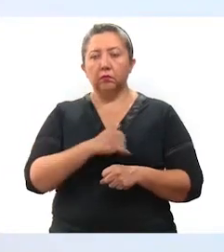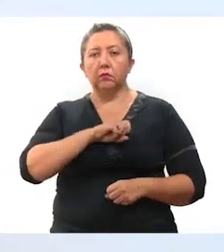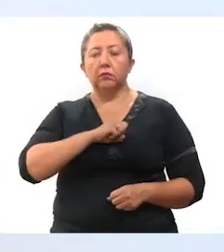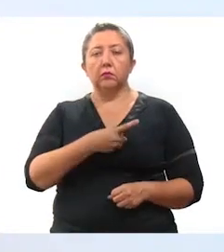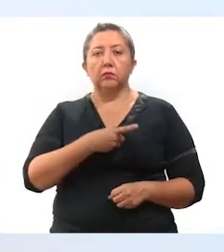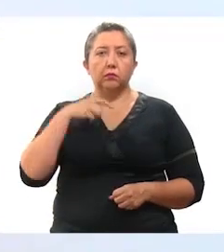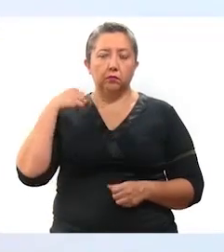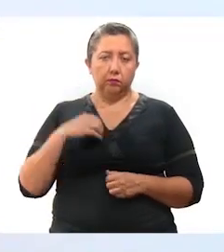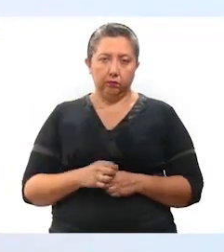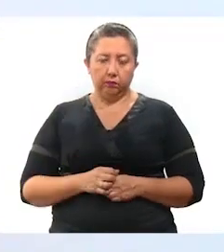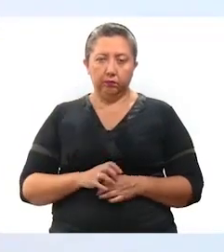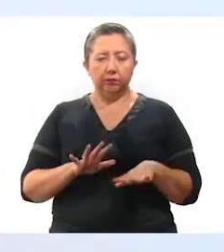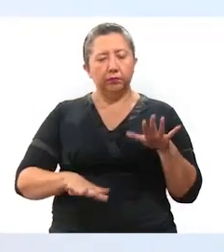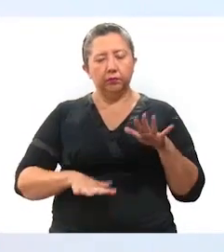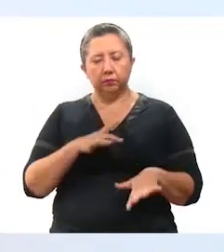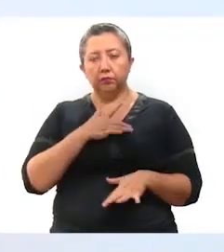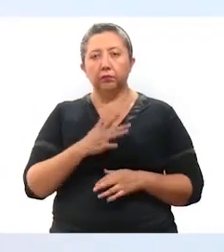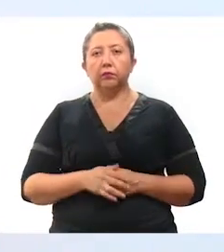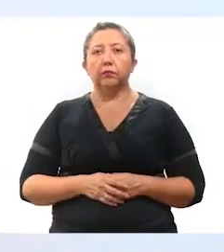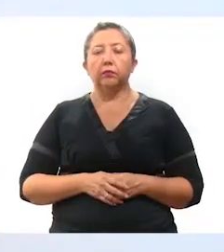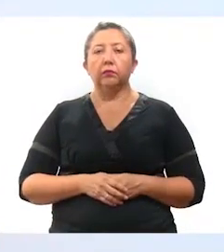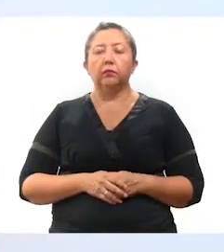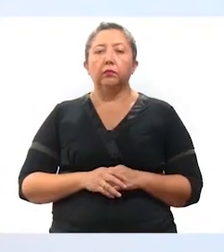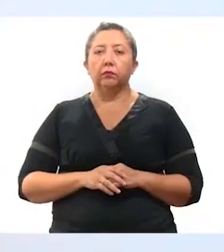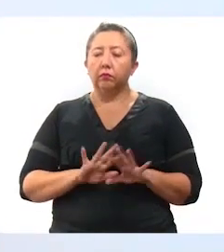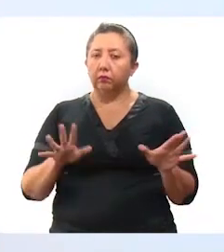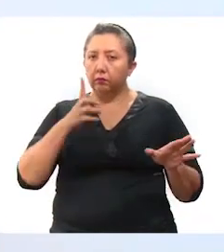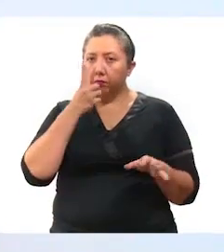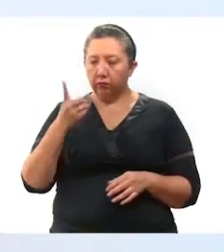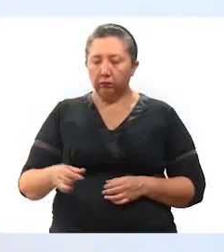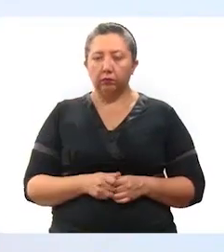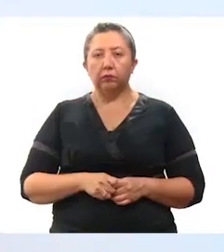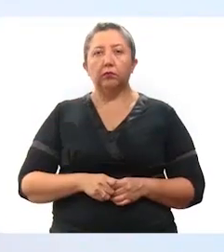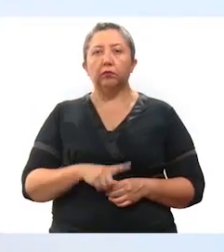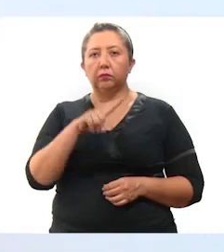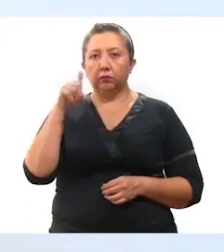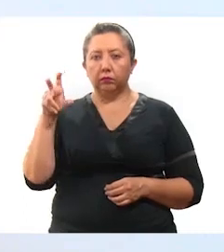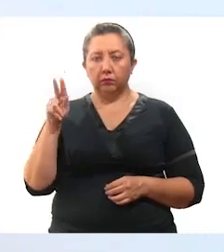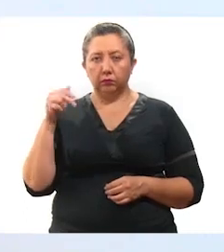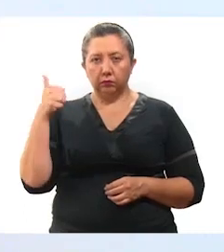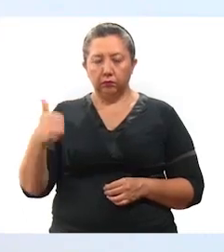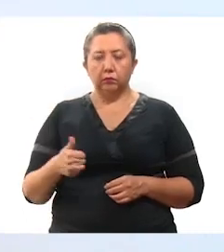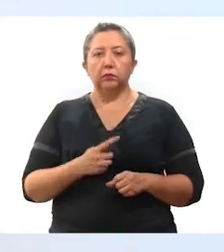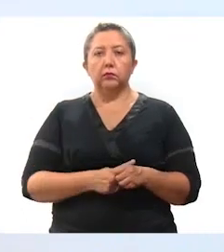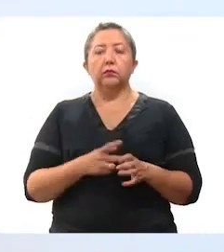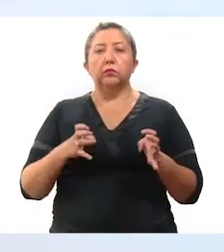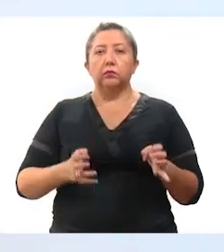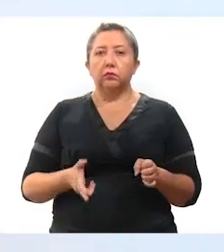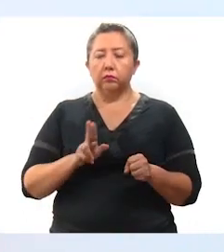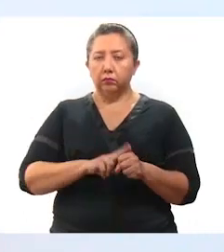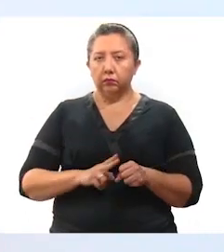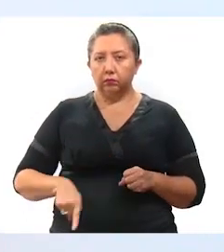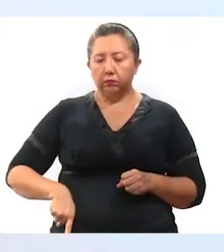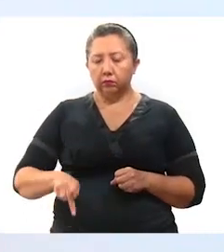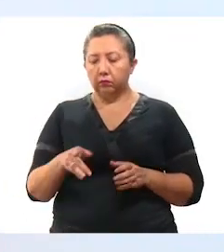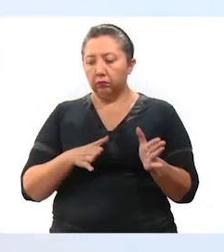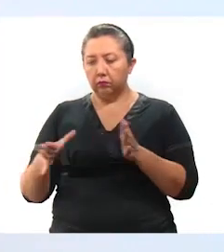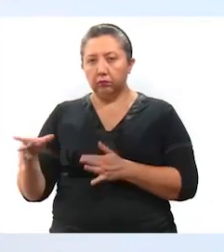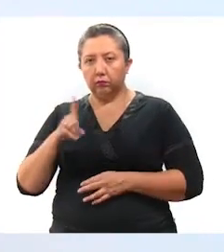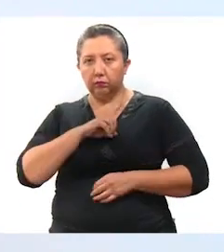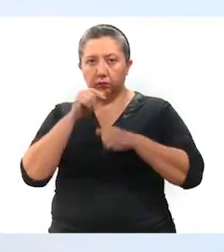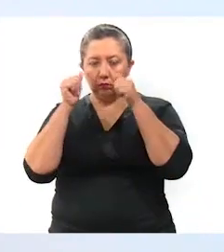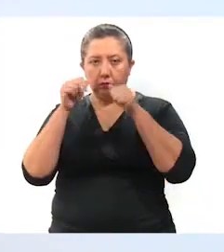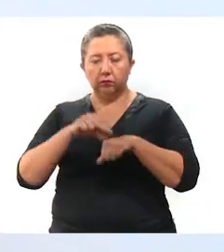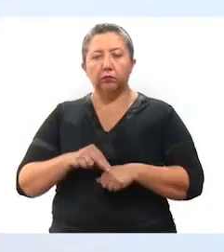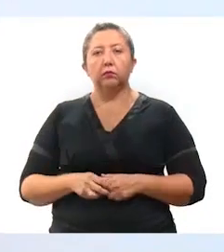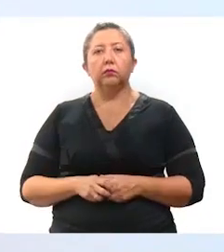médico de los servicios de salud. Presentan síntomas leves. Como ya se mencionó, 186 de los casos positivos están en hospitales públicos